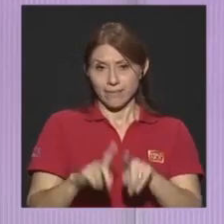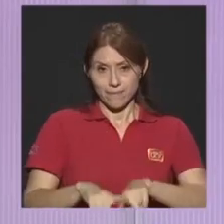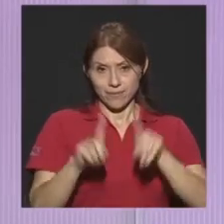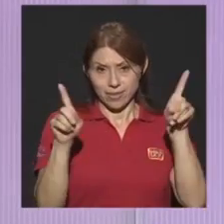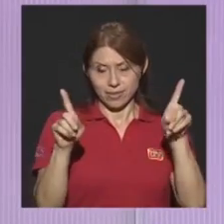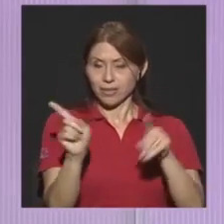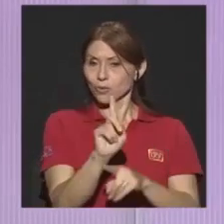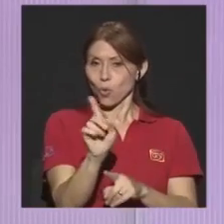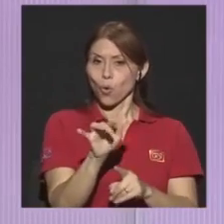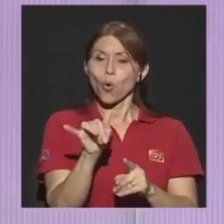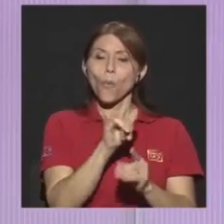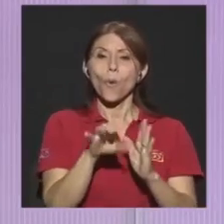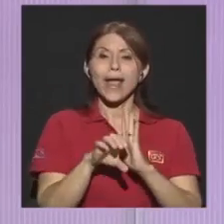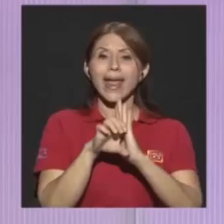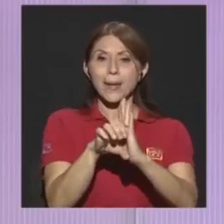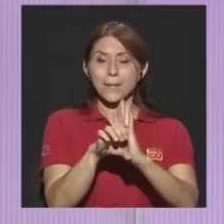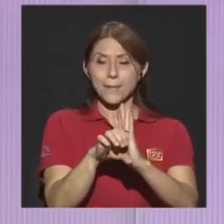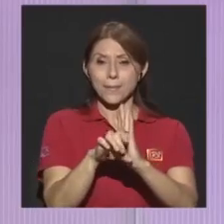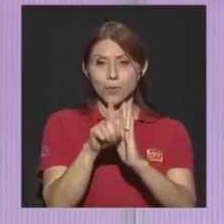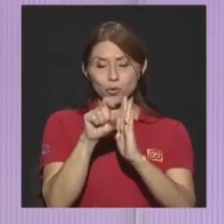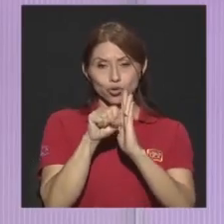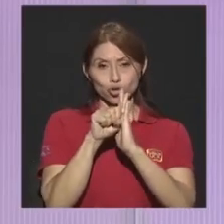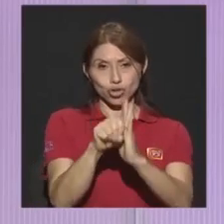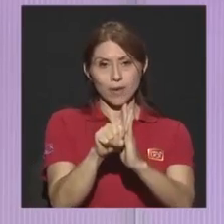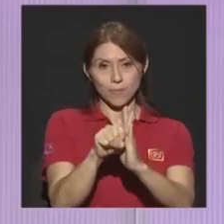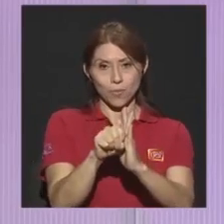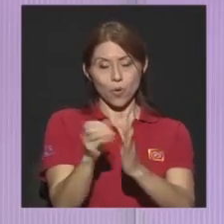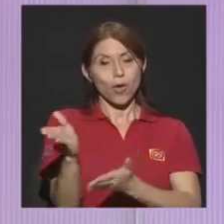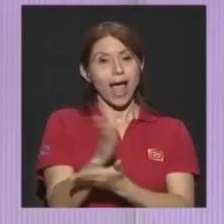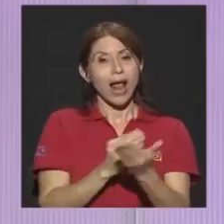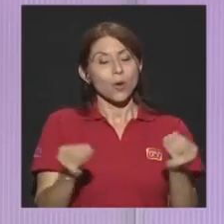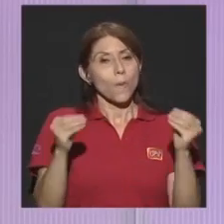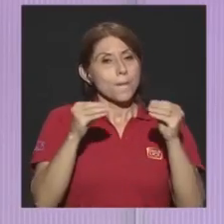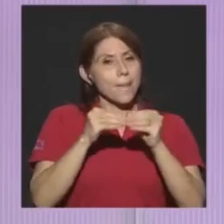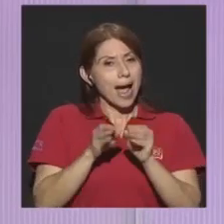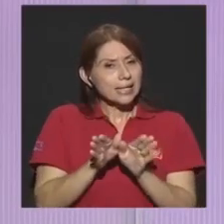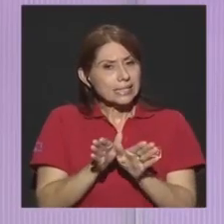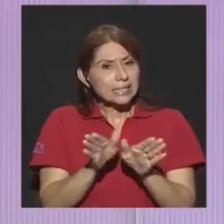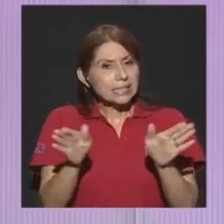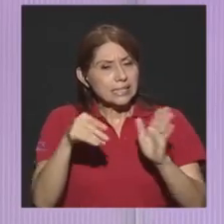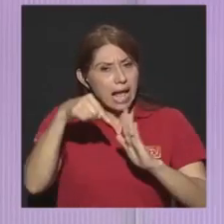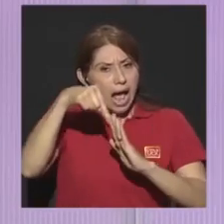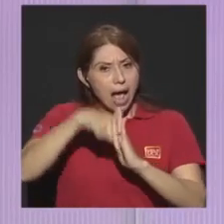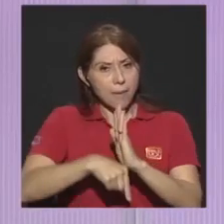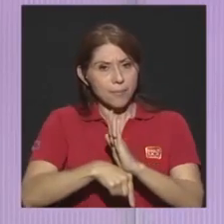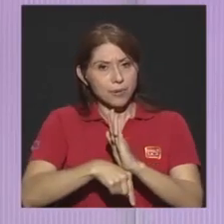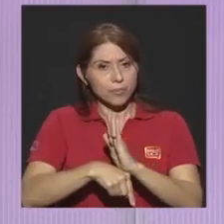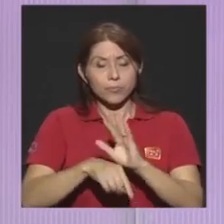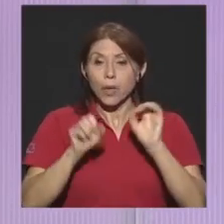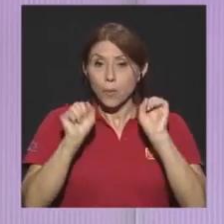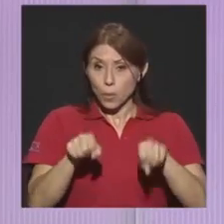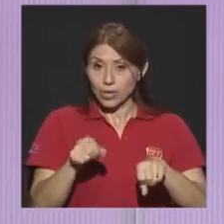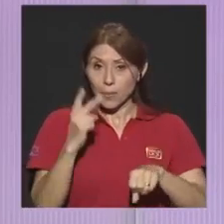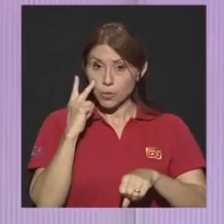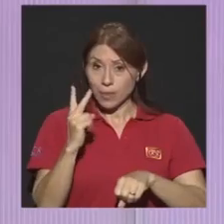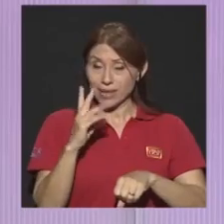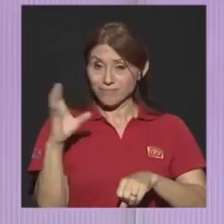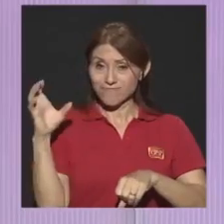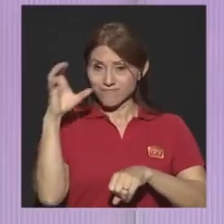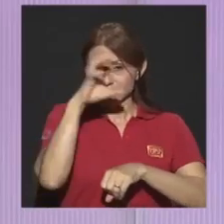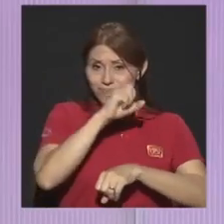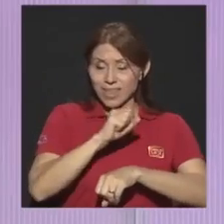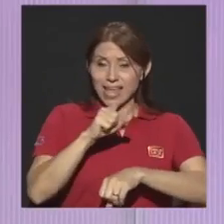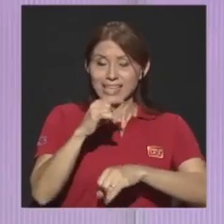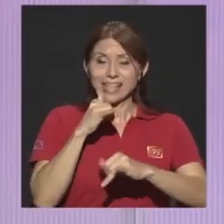un ejemplo, ¿no? Un símbolo de algo mucho más amplio. En ese sentido también podríamos ver que esta denuncia se da en el marco de que,